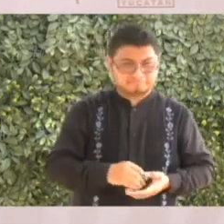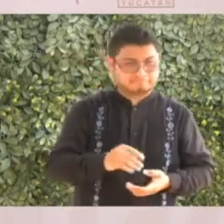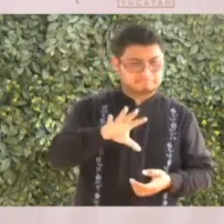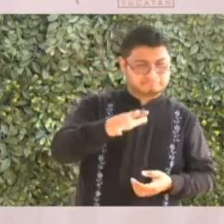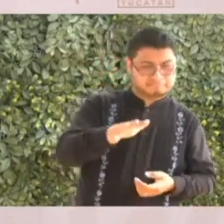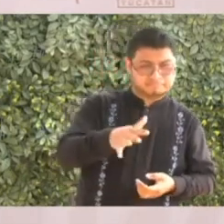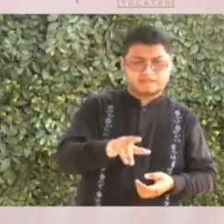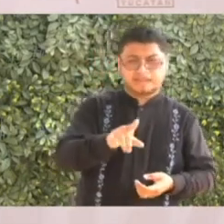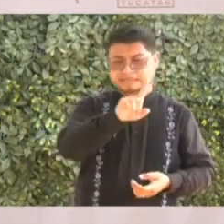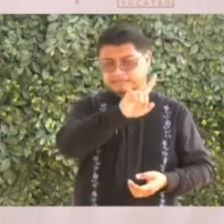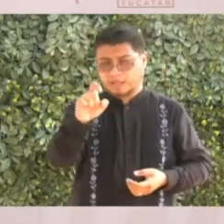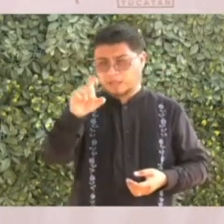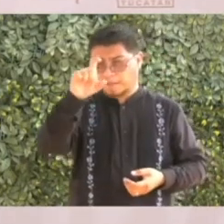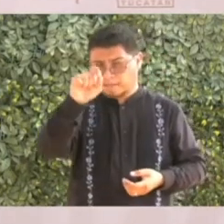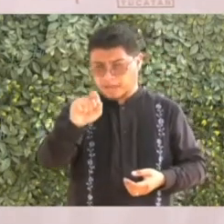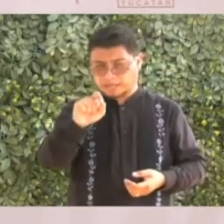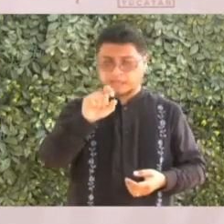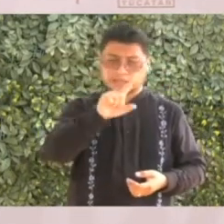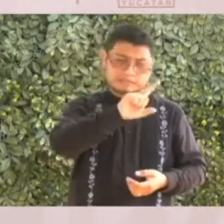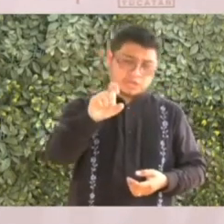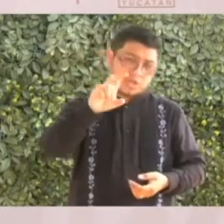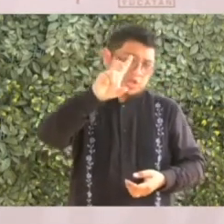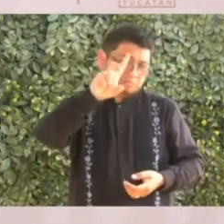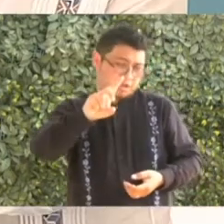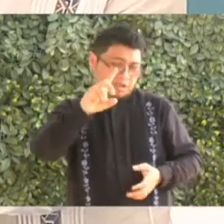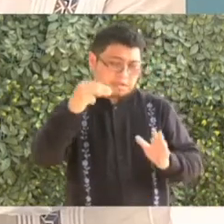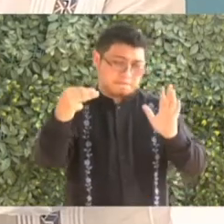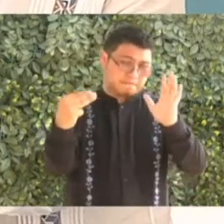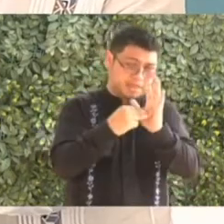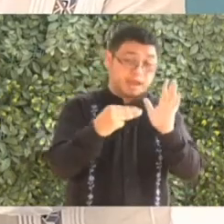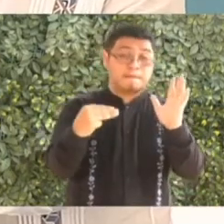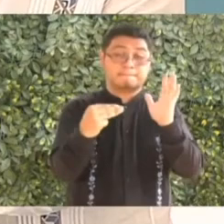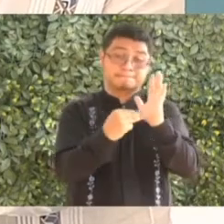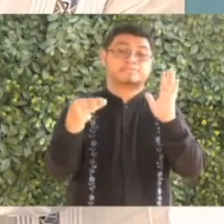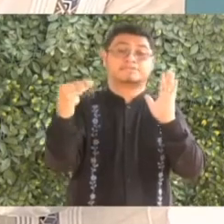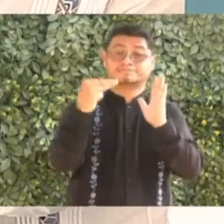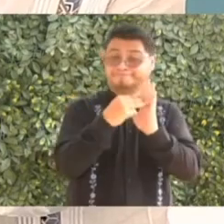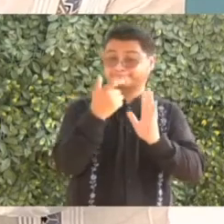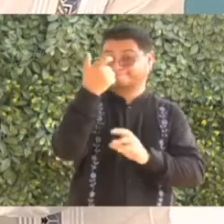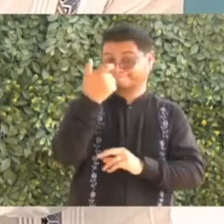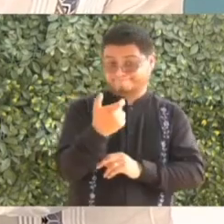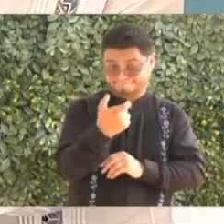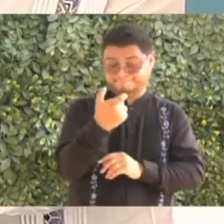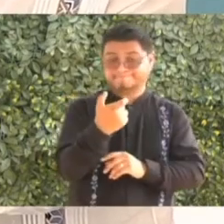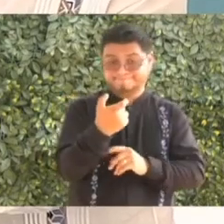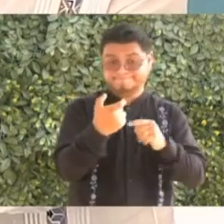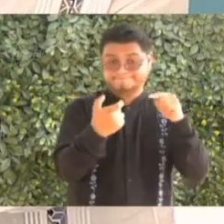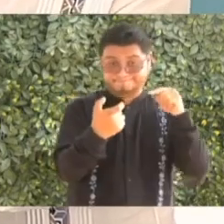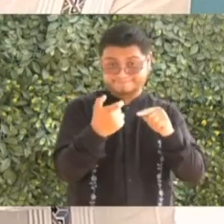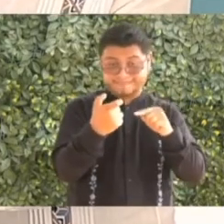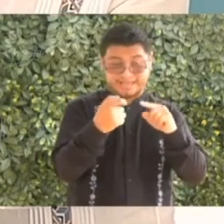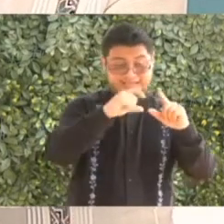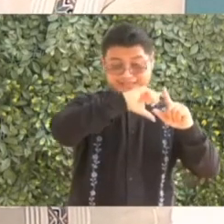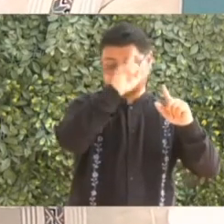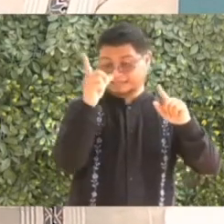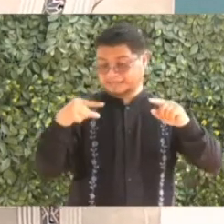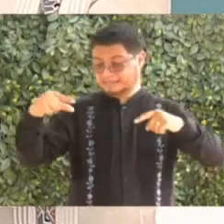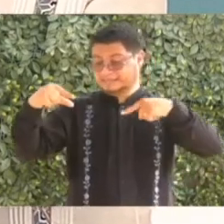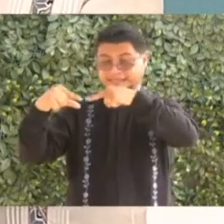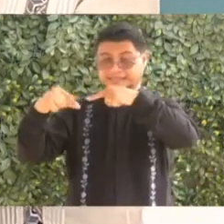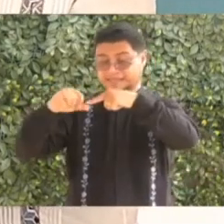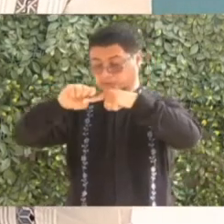120, 130 mil millones de pesos en el sureste, en todos los